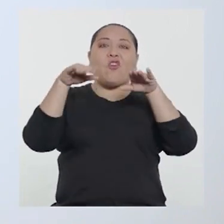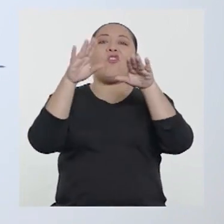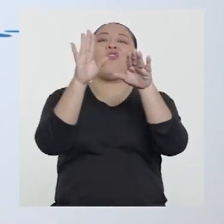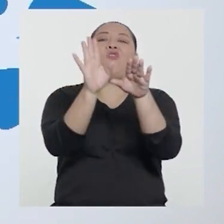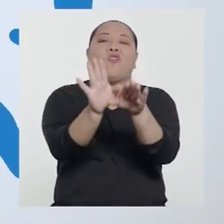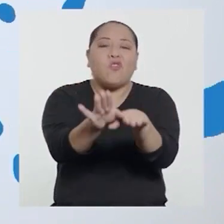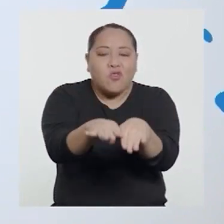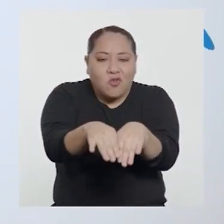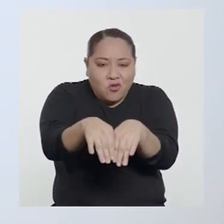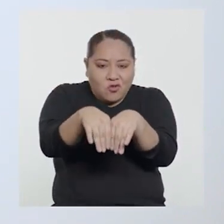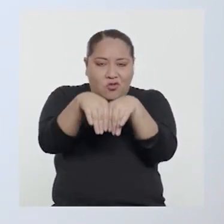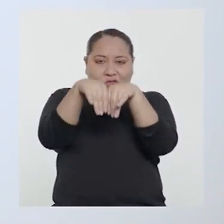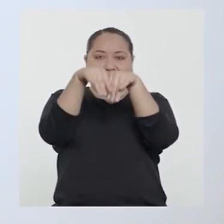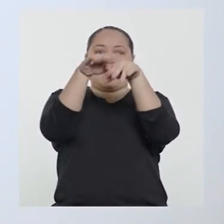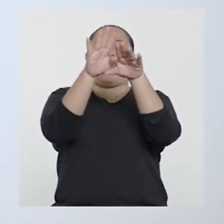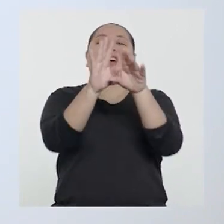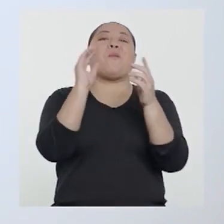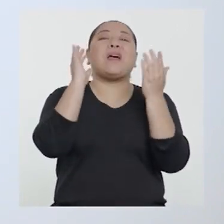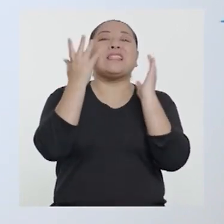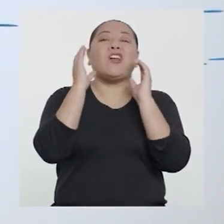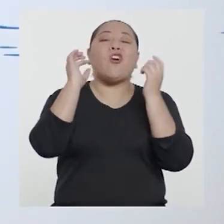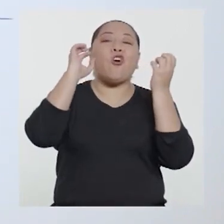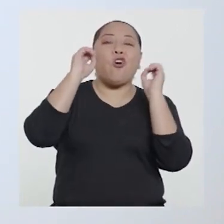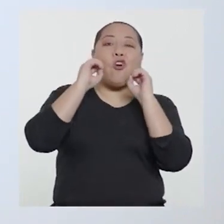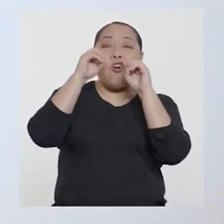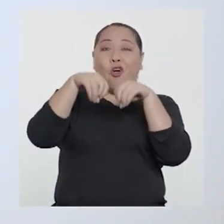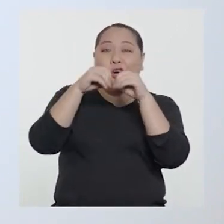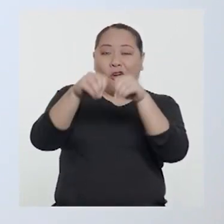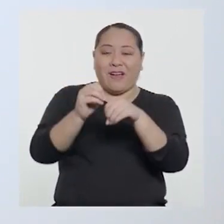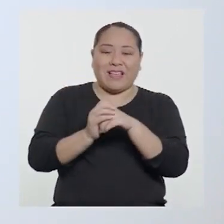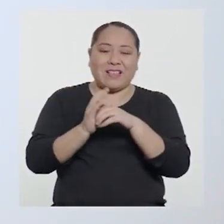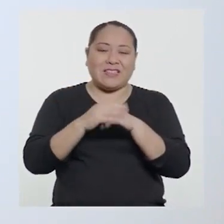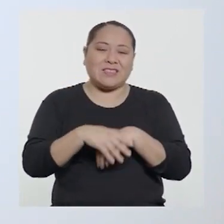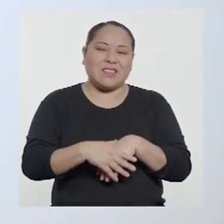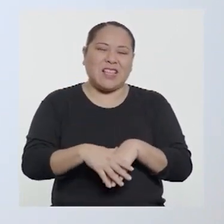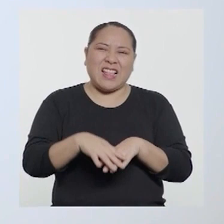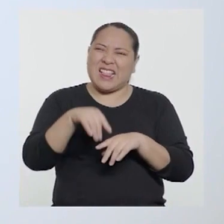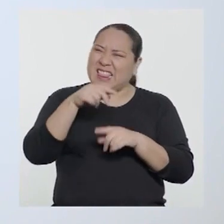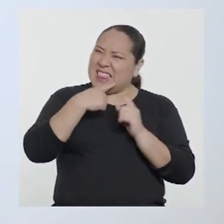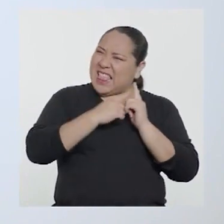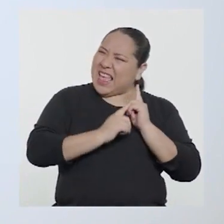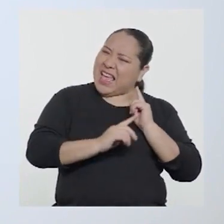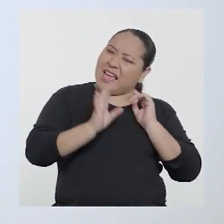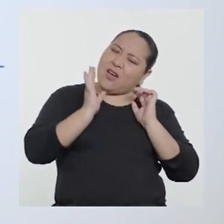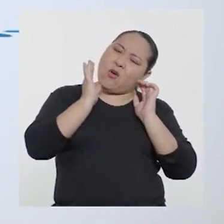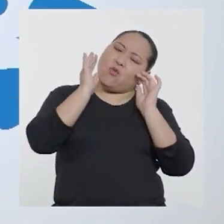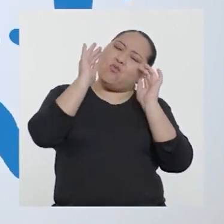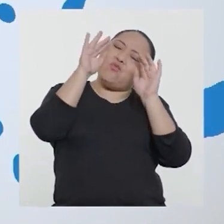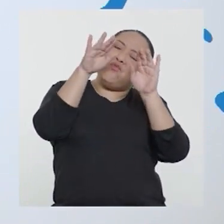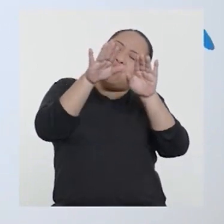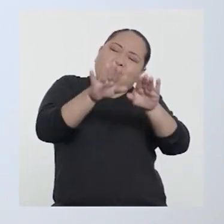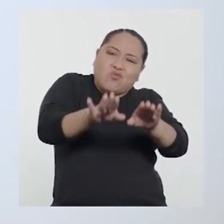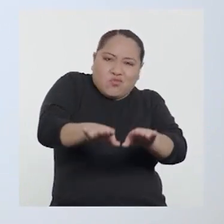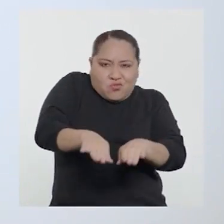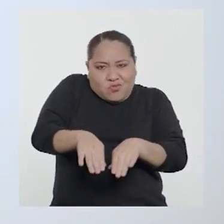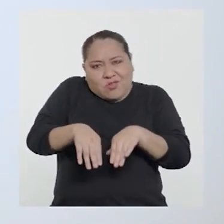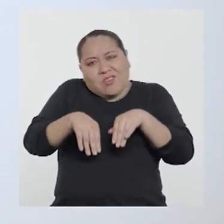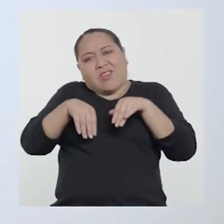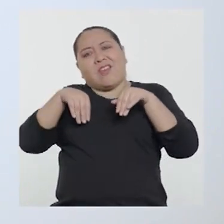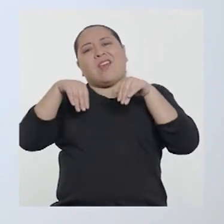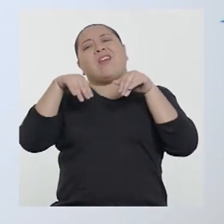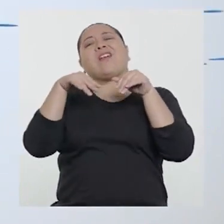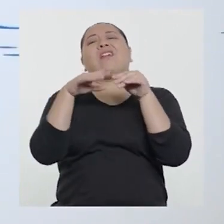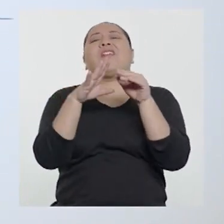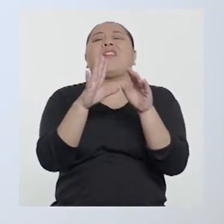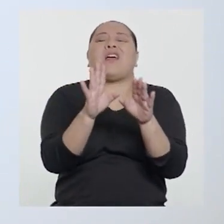si fueran olas de mar. ¿Bien? Eso. Pero unas olas largas. Vamos,